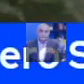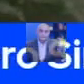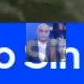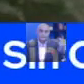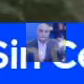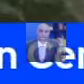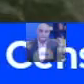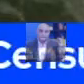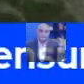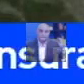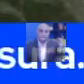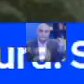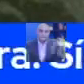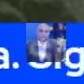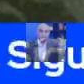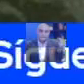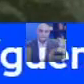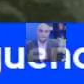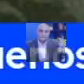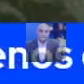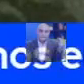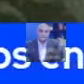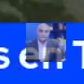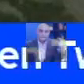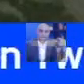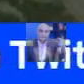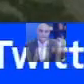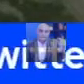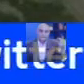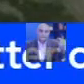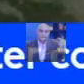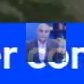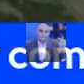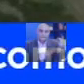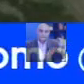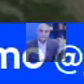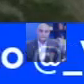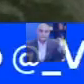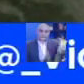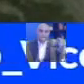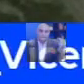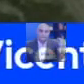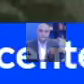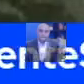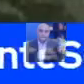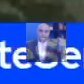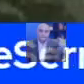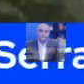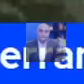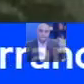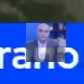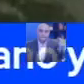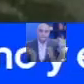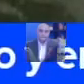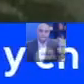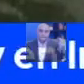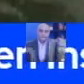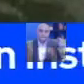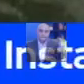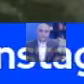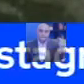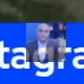panorama en materia migratoria que se vive en territorio estadounidense. Y cito, los funcionarios de la Secretaría de Relaciones